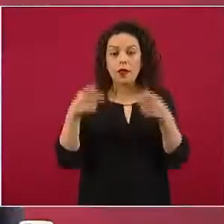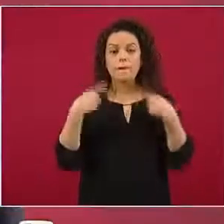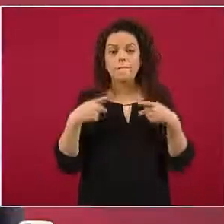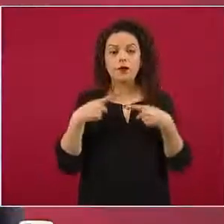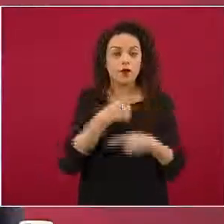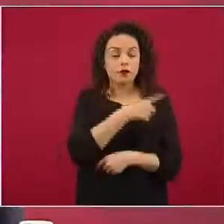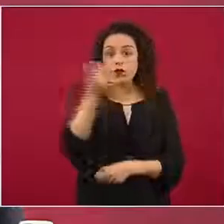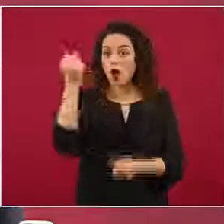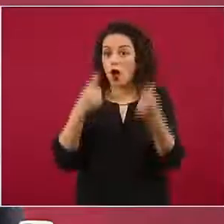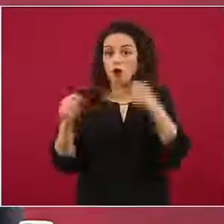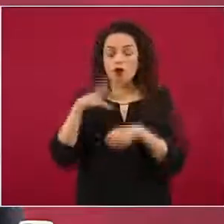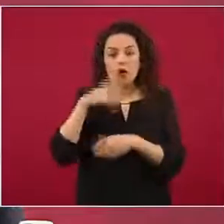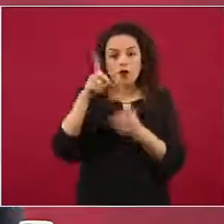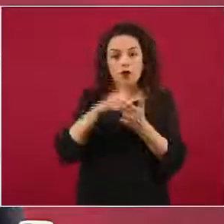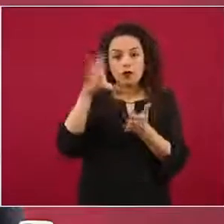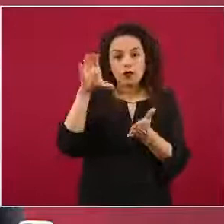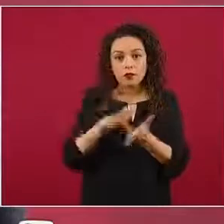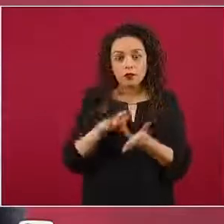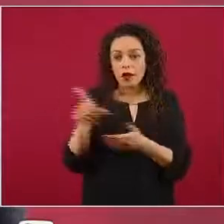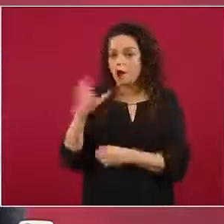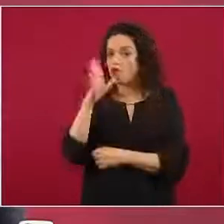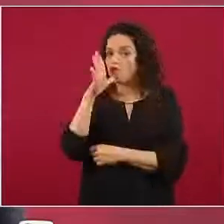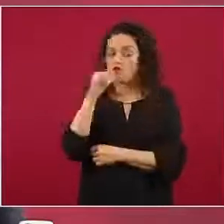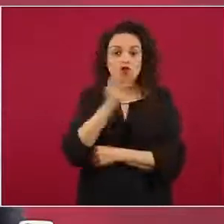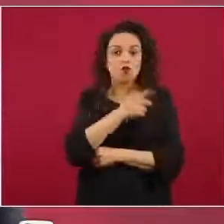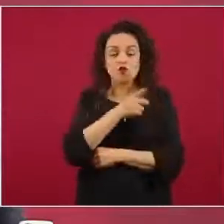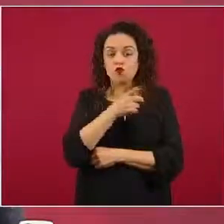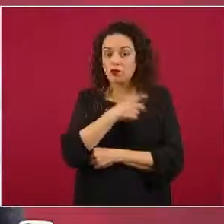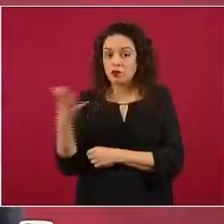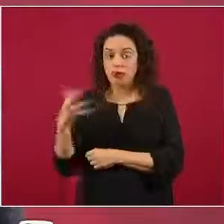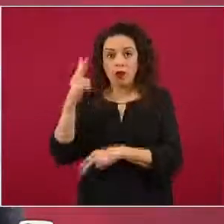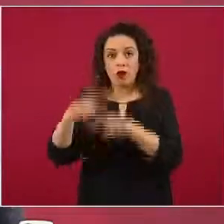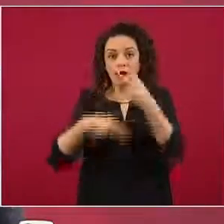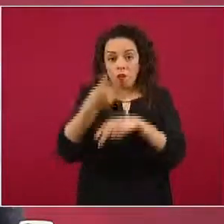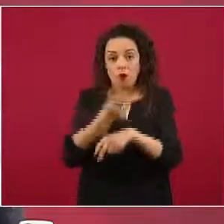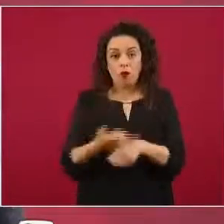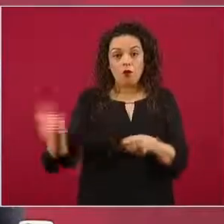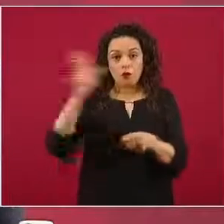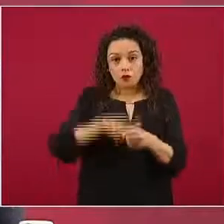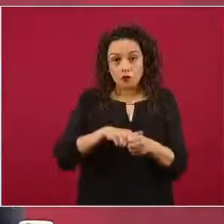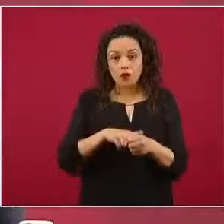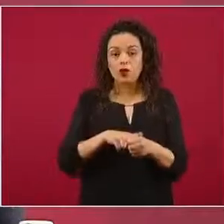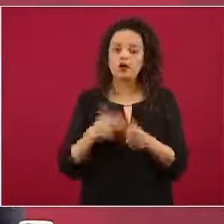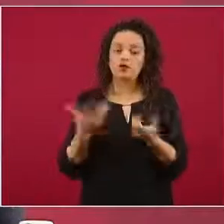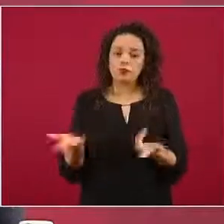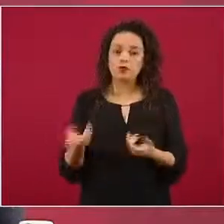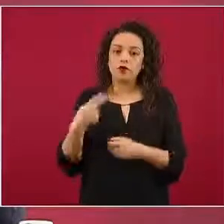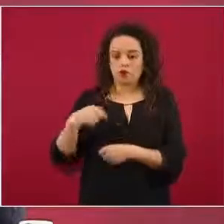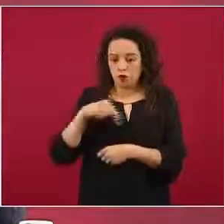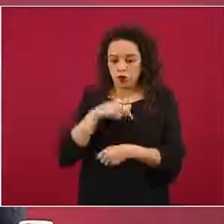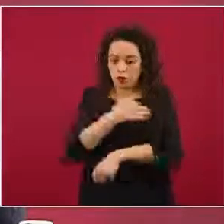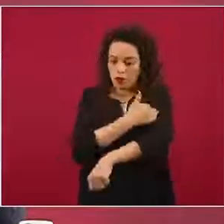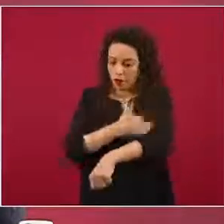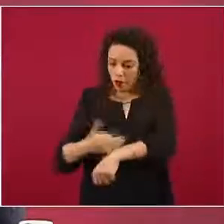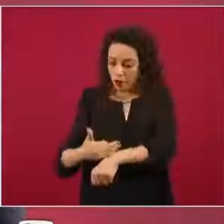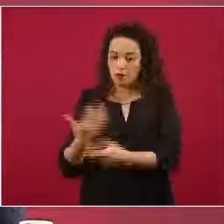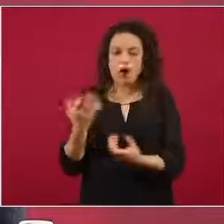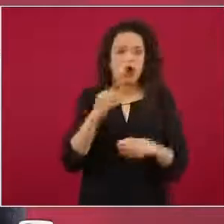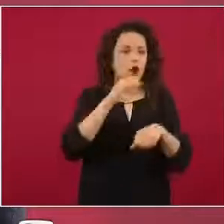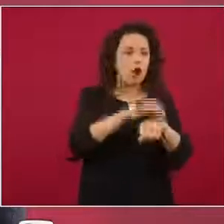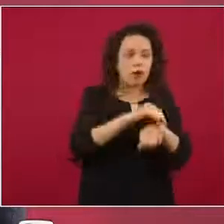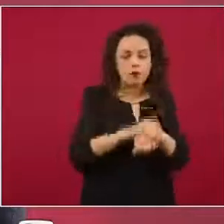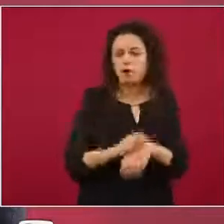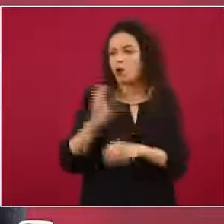discapacidad que les impida demandar por sí mismas la atención médica, para entonces nosotros como familiares, como amigos,